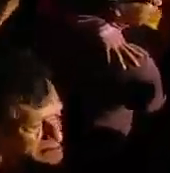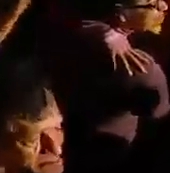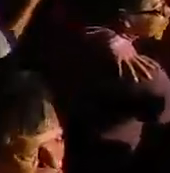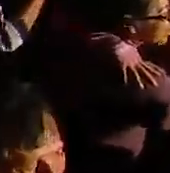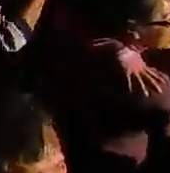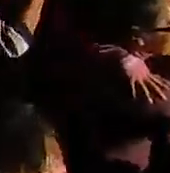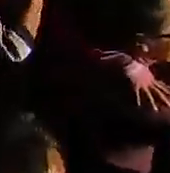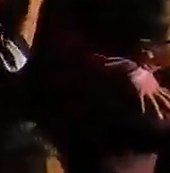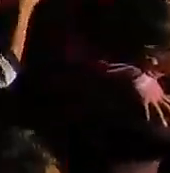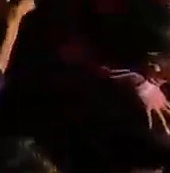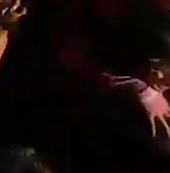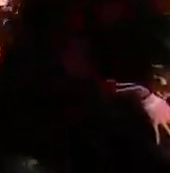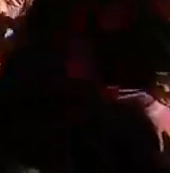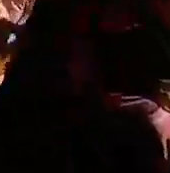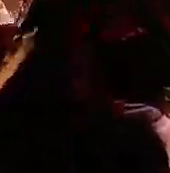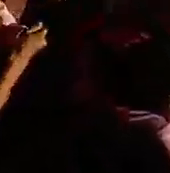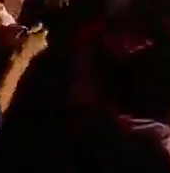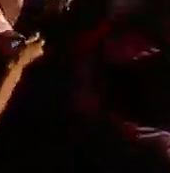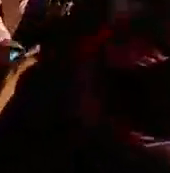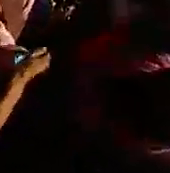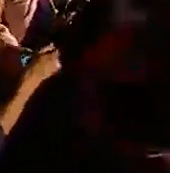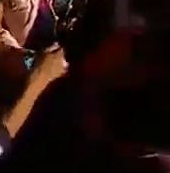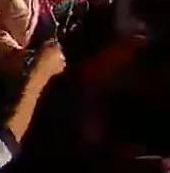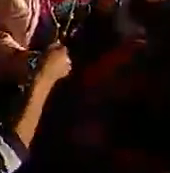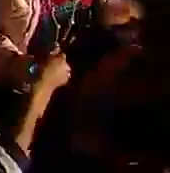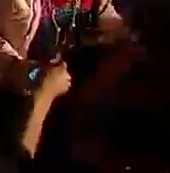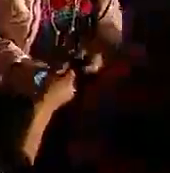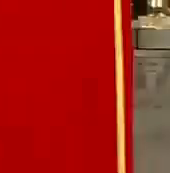¡Viva la independencia!